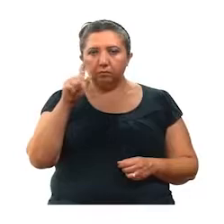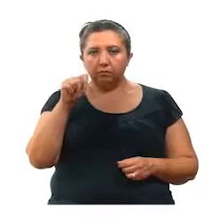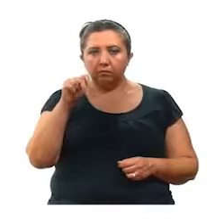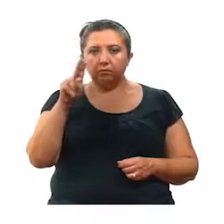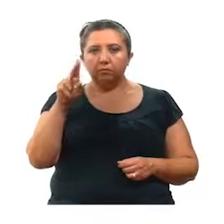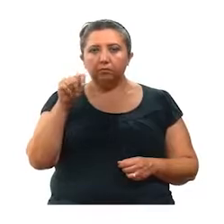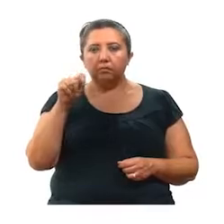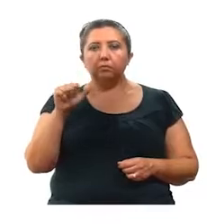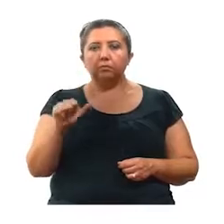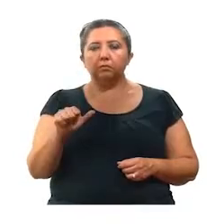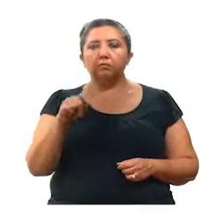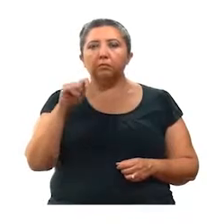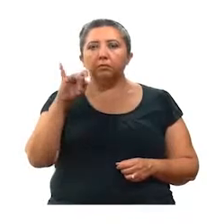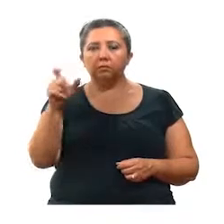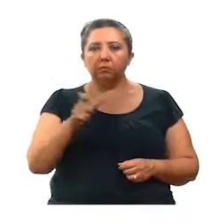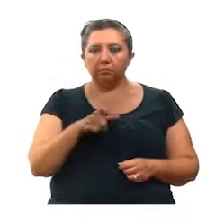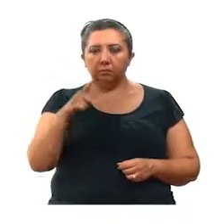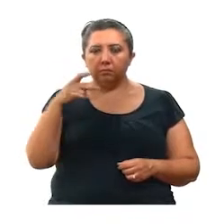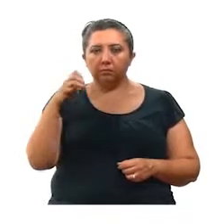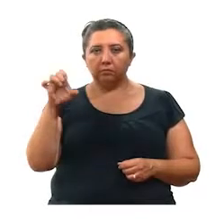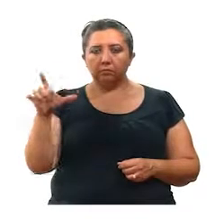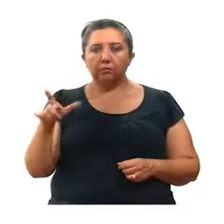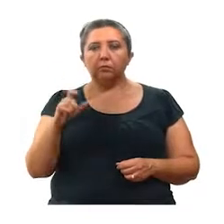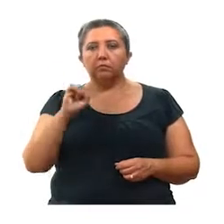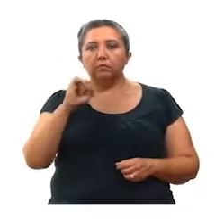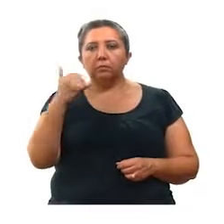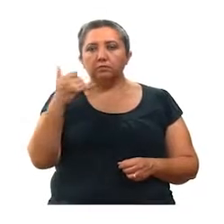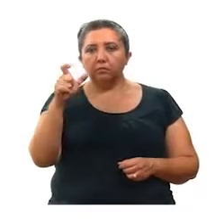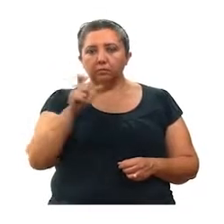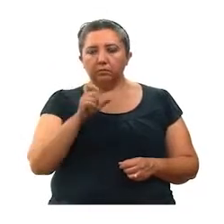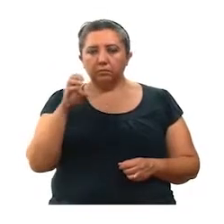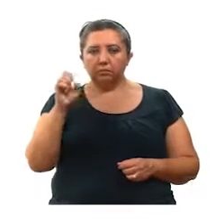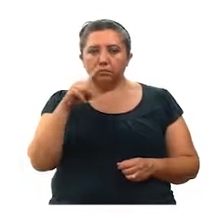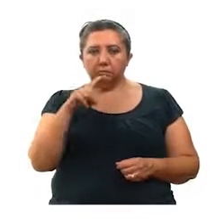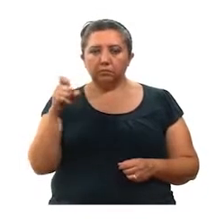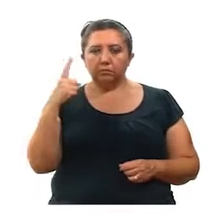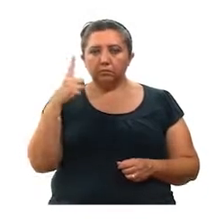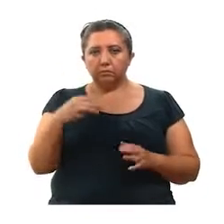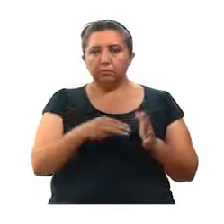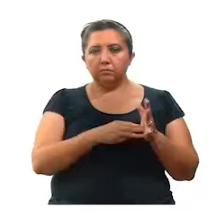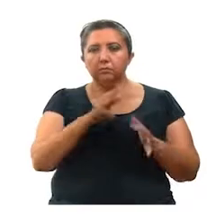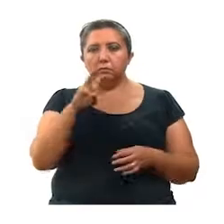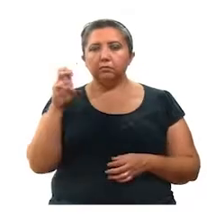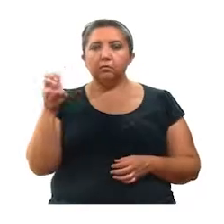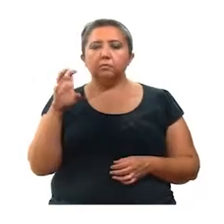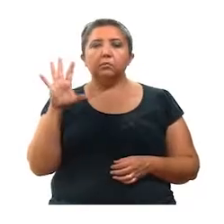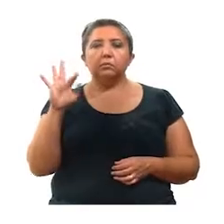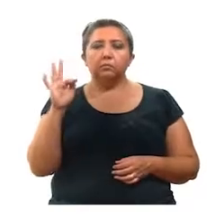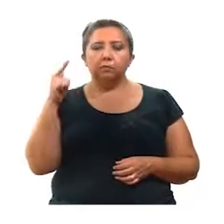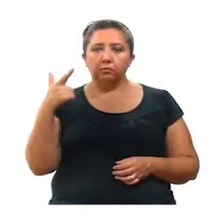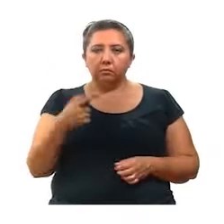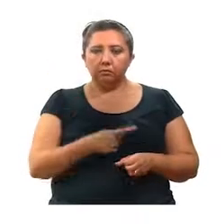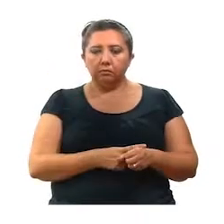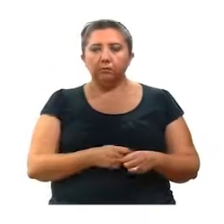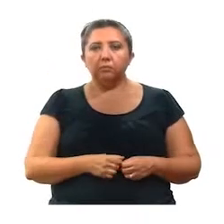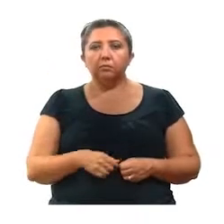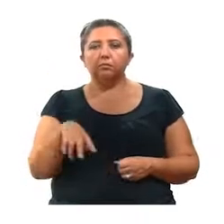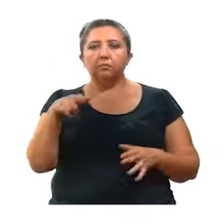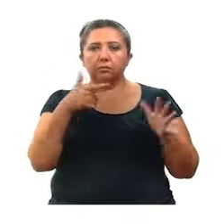Sotuta, Timucuy, Tixpehual y Yaxcabá. De los 101.347 casos